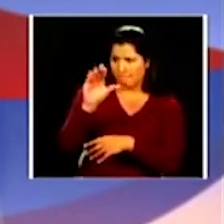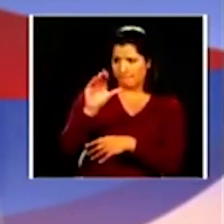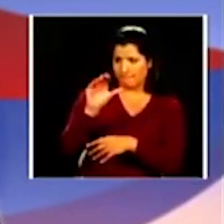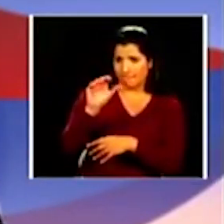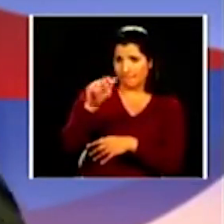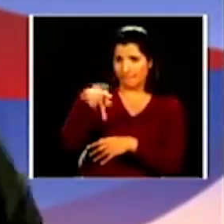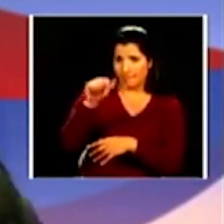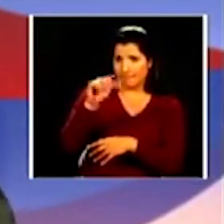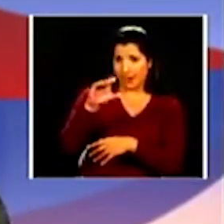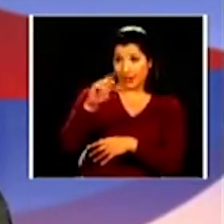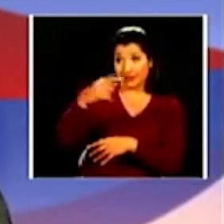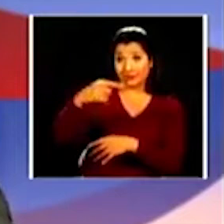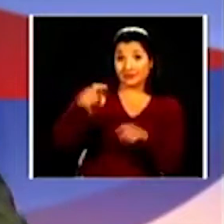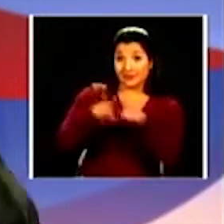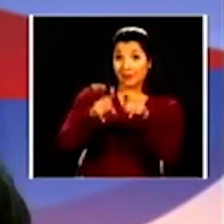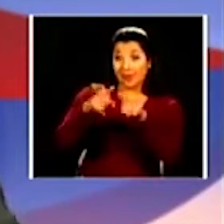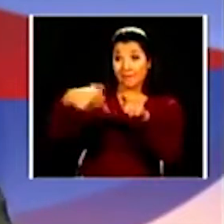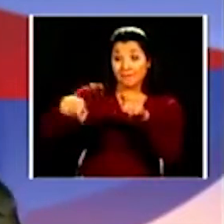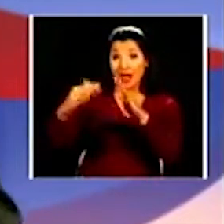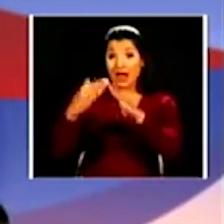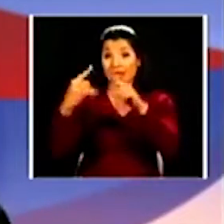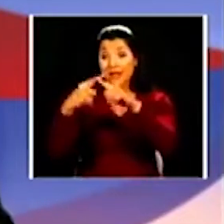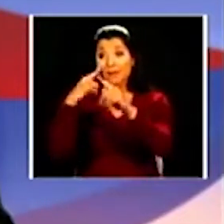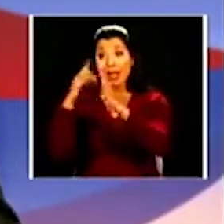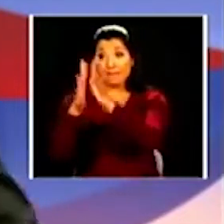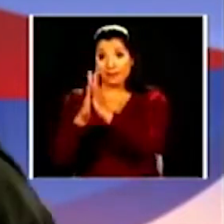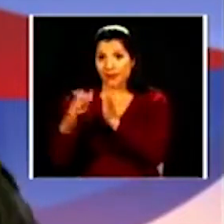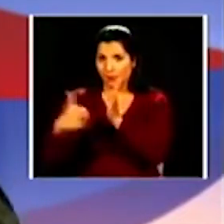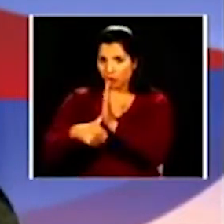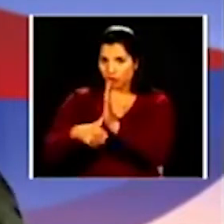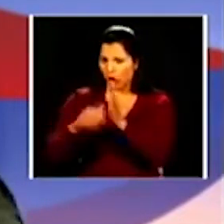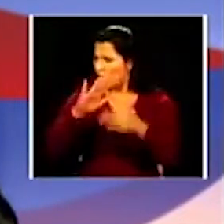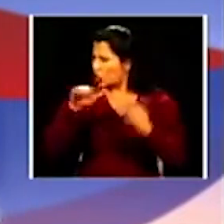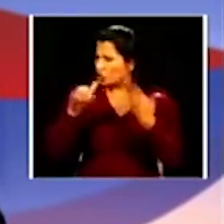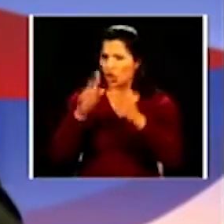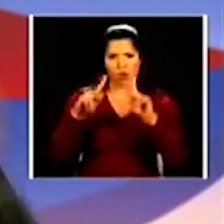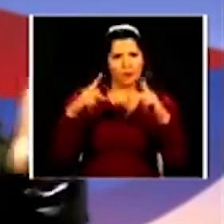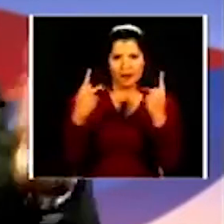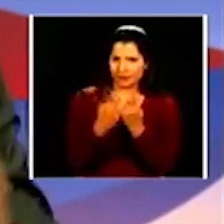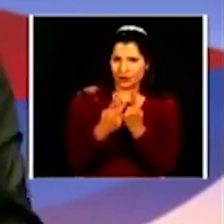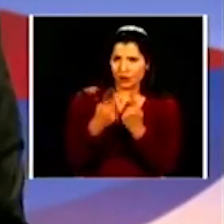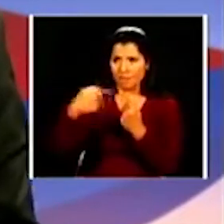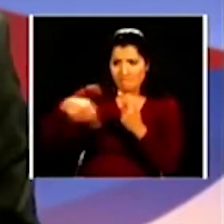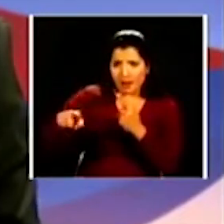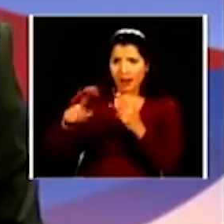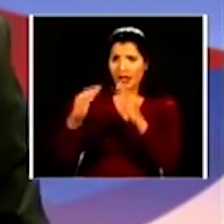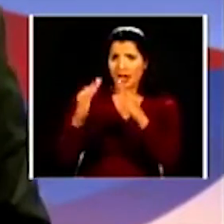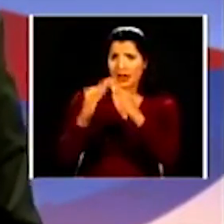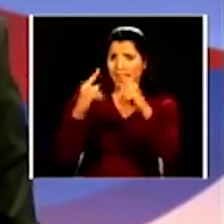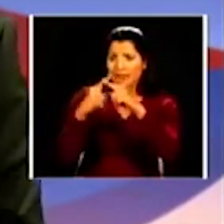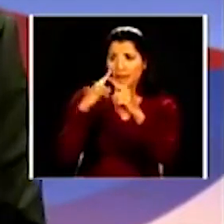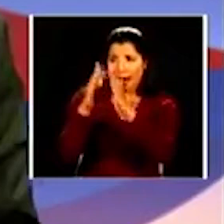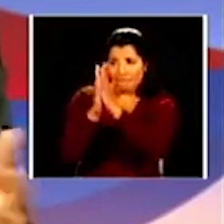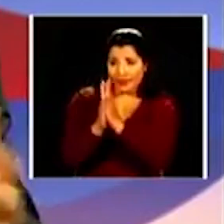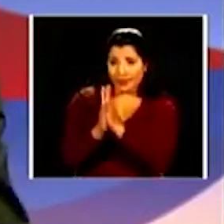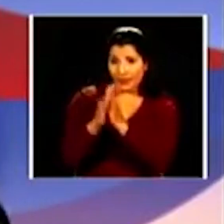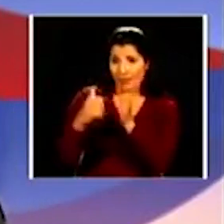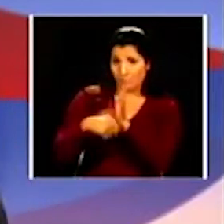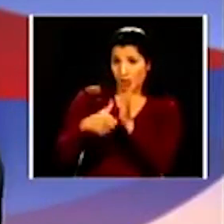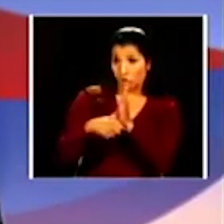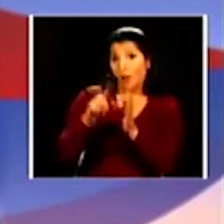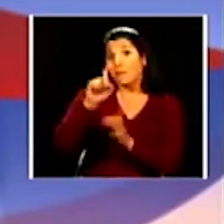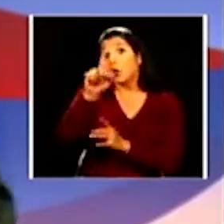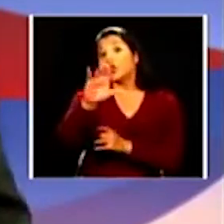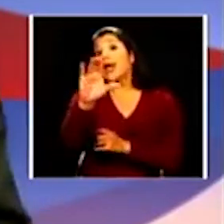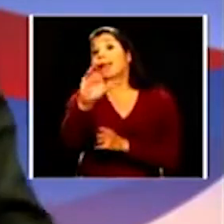pedir voto, históricamente, y lo han hecho todos los partidos. Han visitado iglesias para pedir los votos, y si no, pregúntele a Carmen Muñoz, y pregúntele a Franklin Corella,